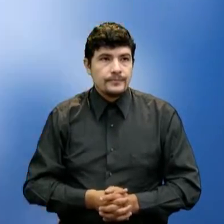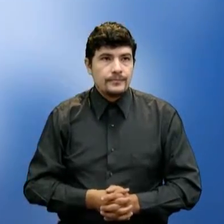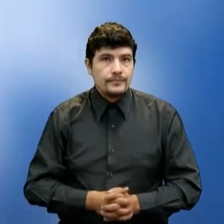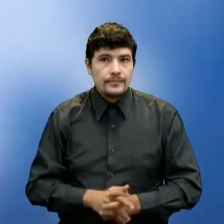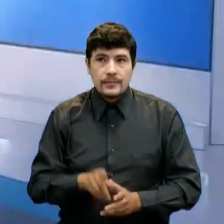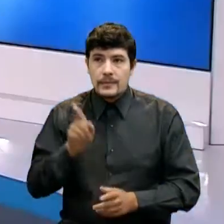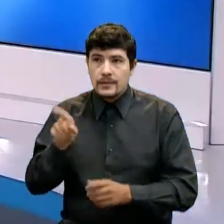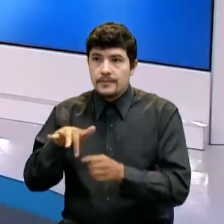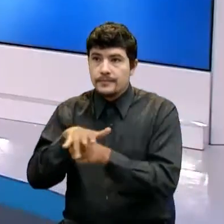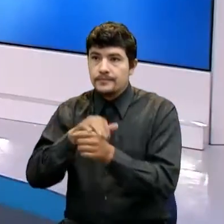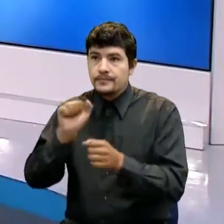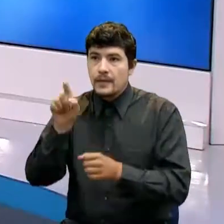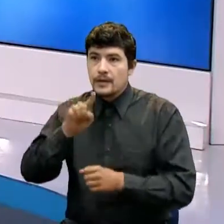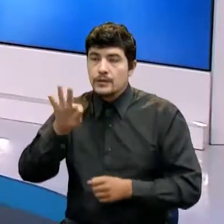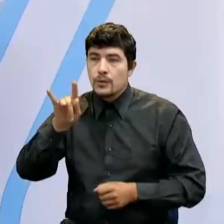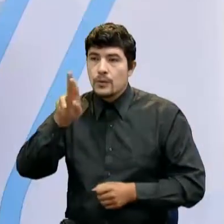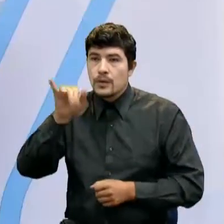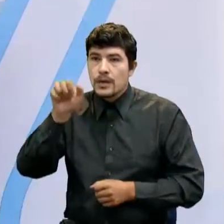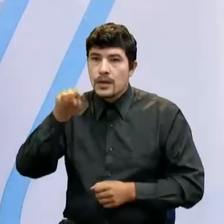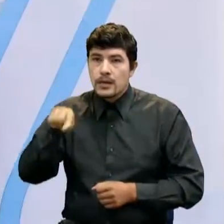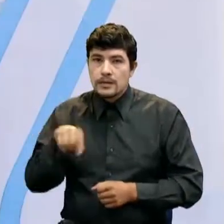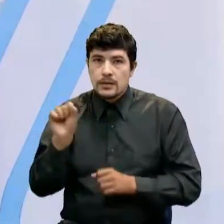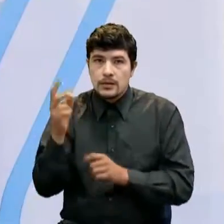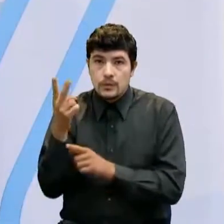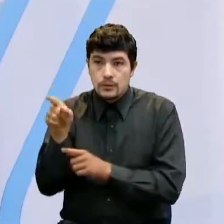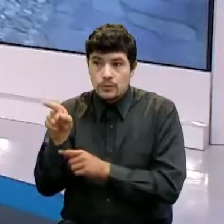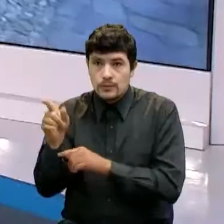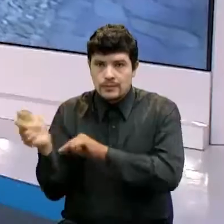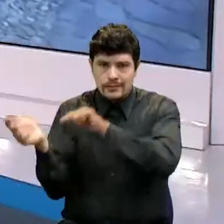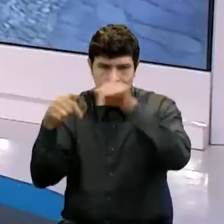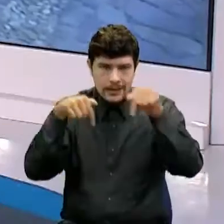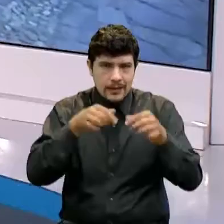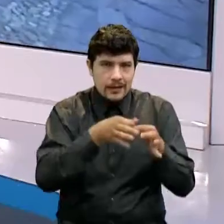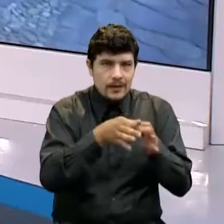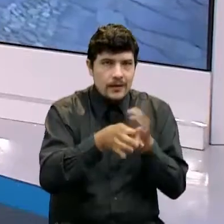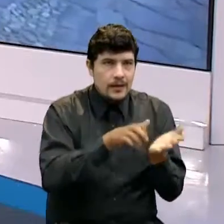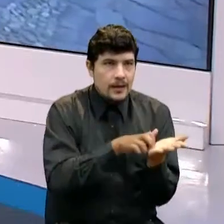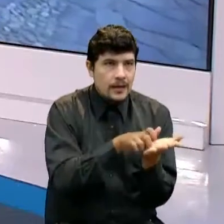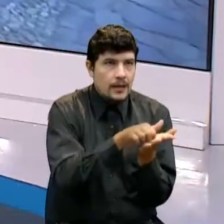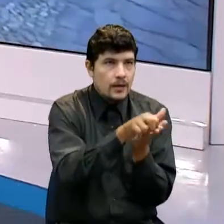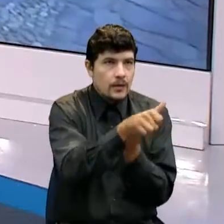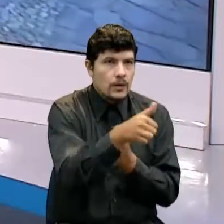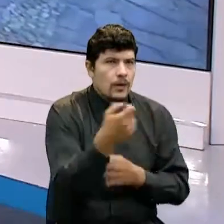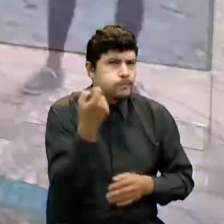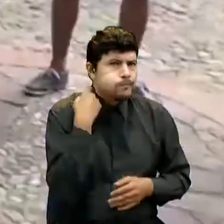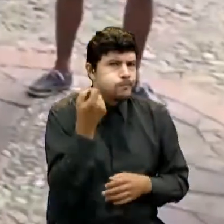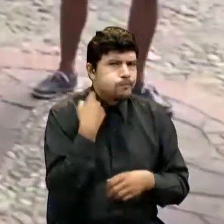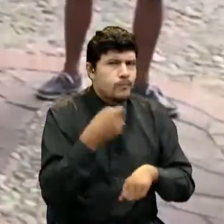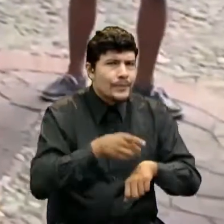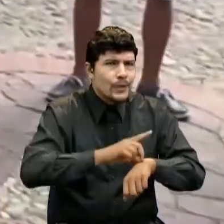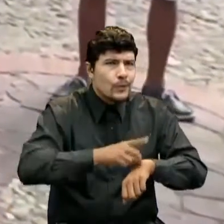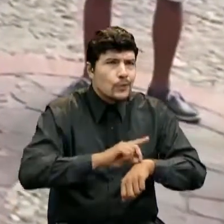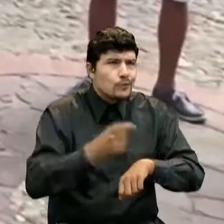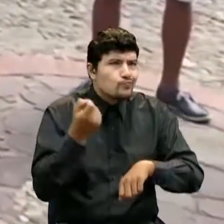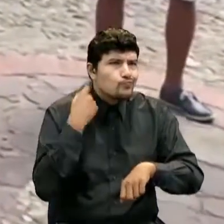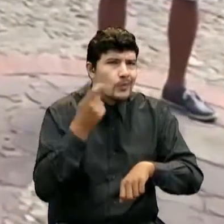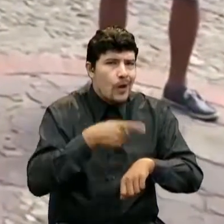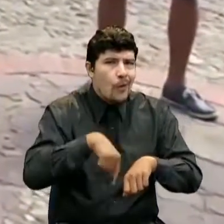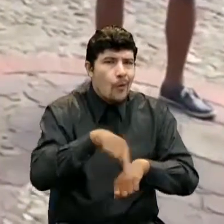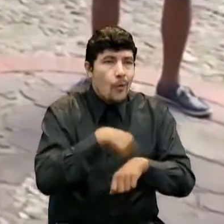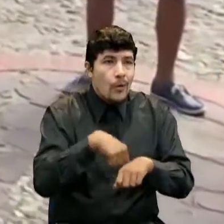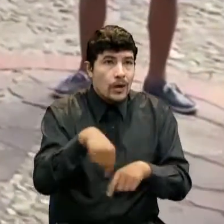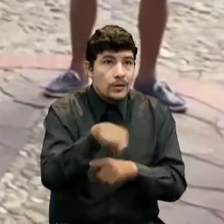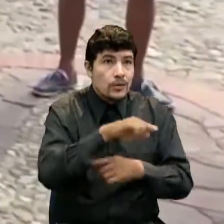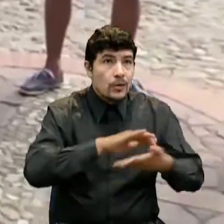Y del barrio Asturias 2 de Bucaramanga nos vamos rápidamente al municipio de Girón, porque hace pocos minutos, hace pocas horas,